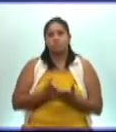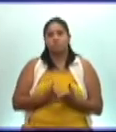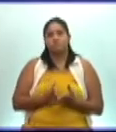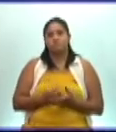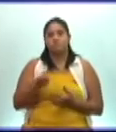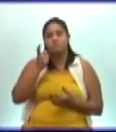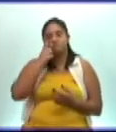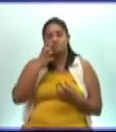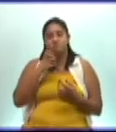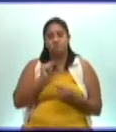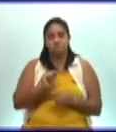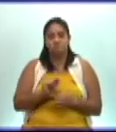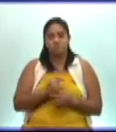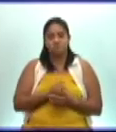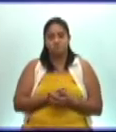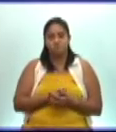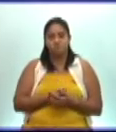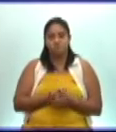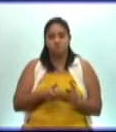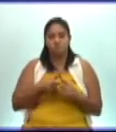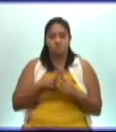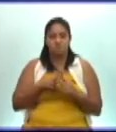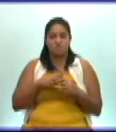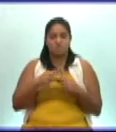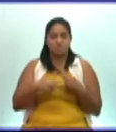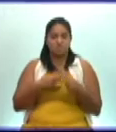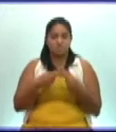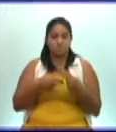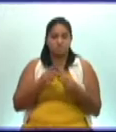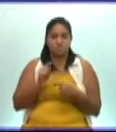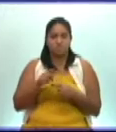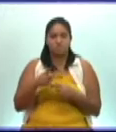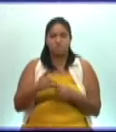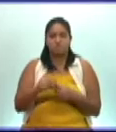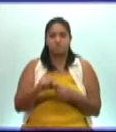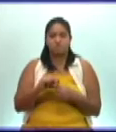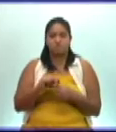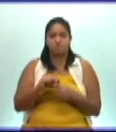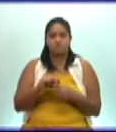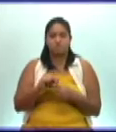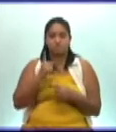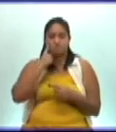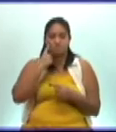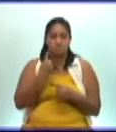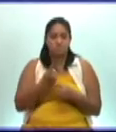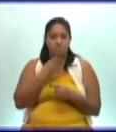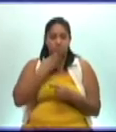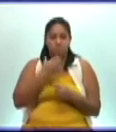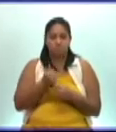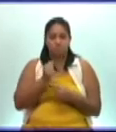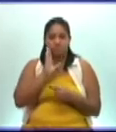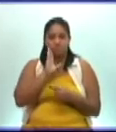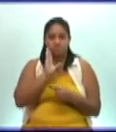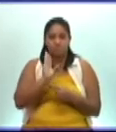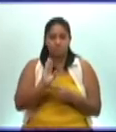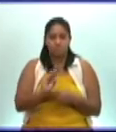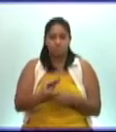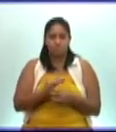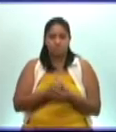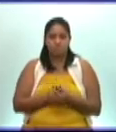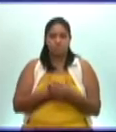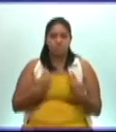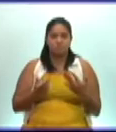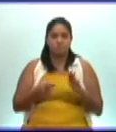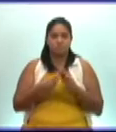importante para la solución del ejercicio es su interpretación, lectura. ¿Qué